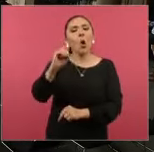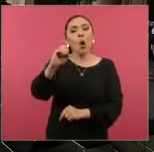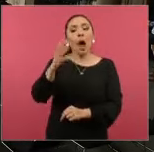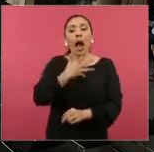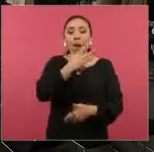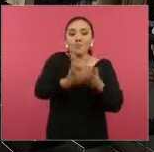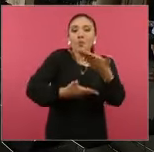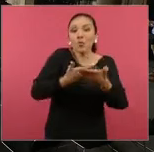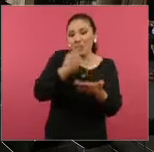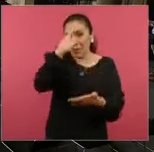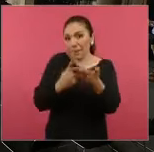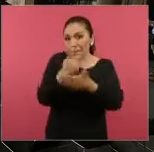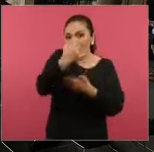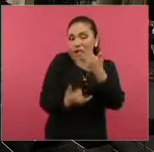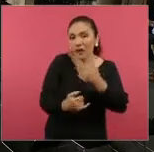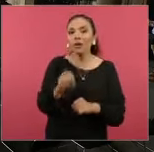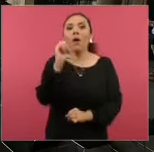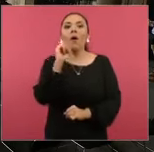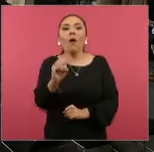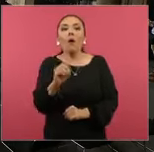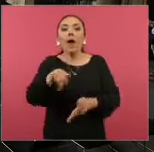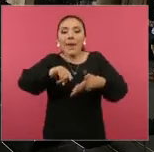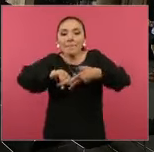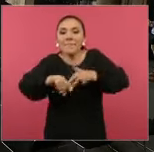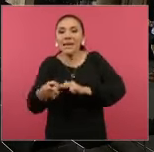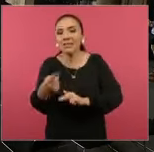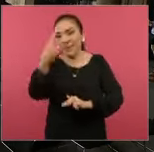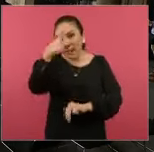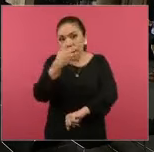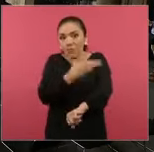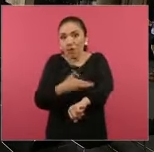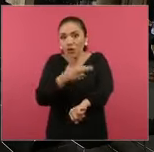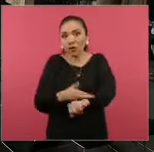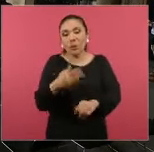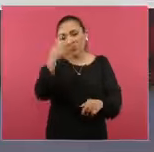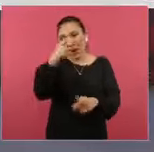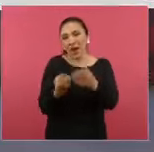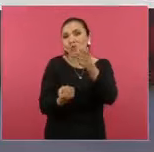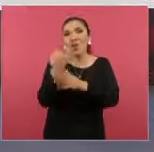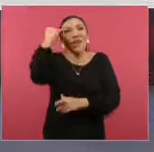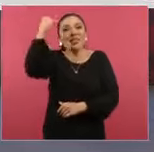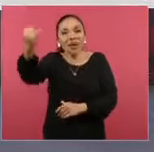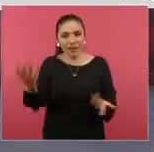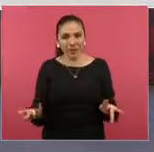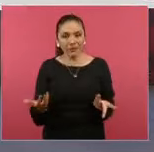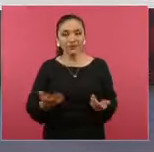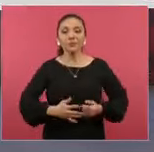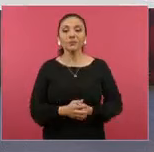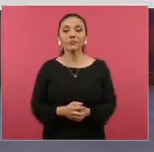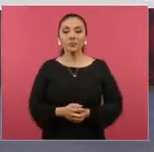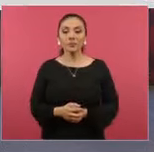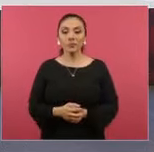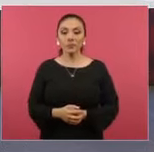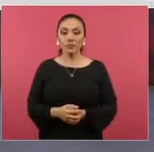propone un proyecto o cada vez que inicia un proceso de innovación.